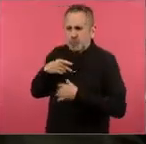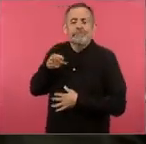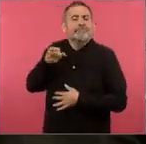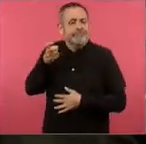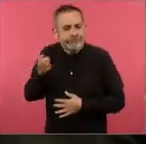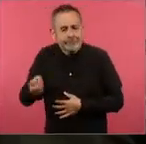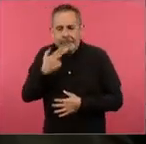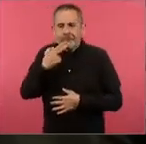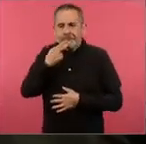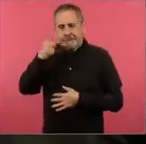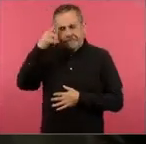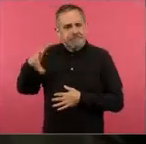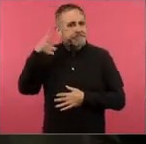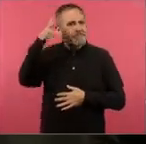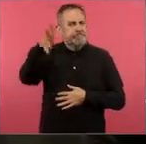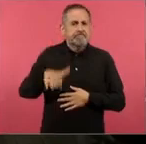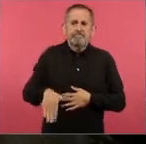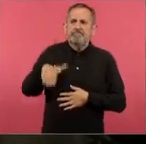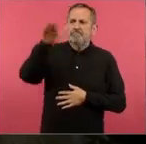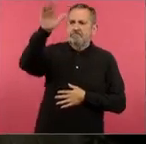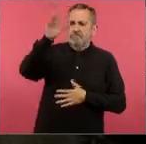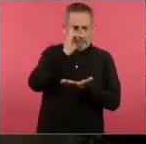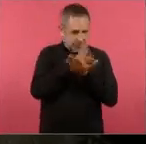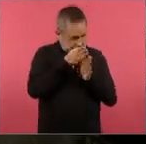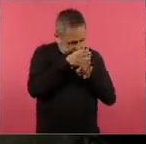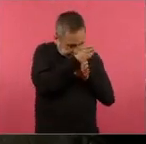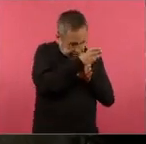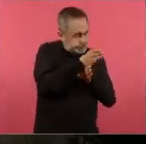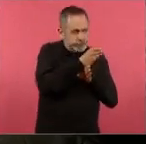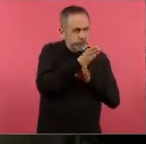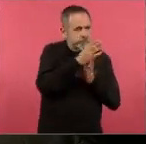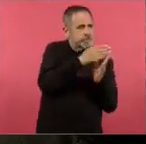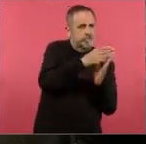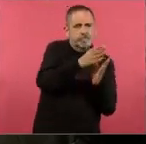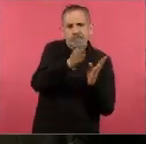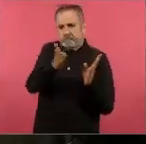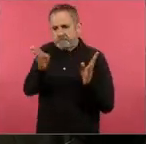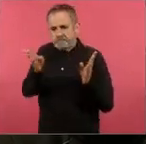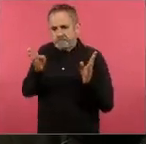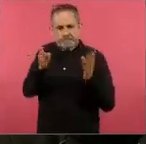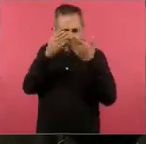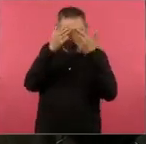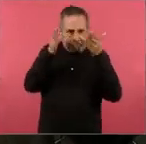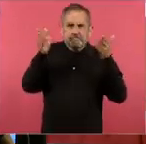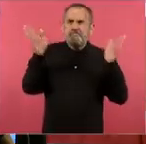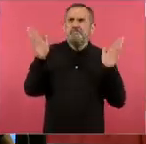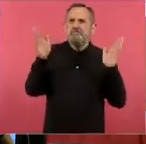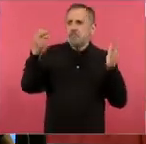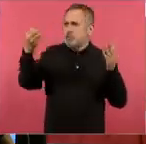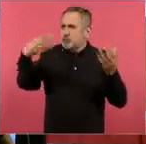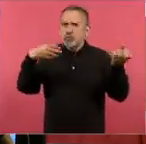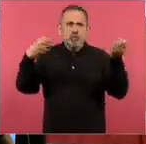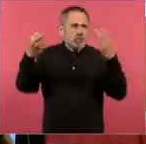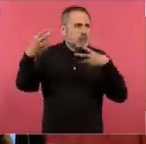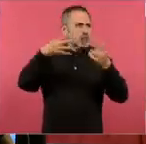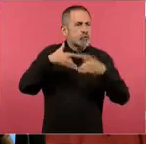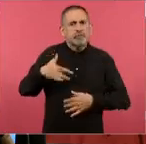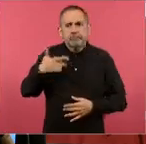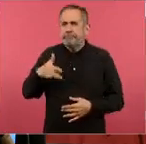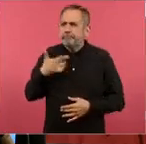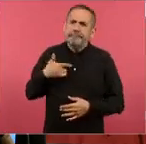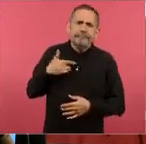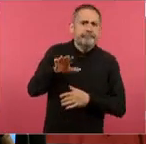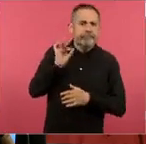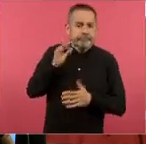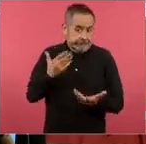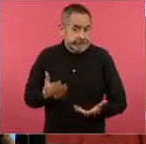estamos preparando para la vida adulta. La siguiente, por favor. Y bueno, ya dijeron las fases y